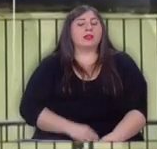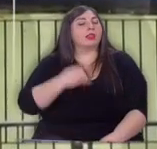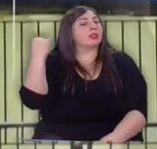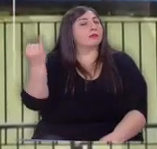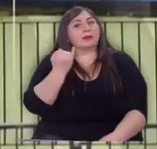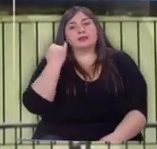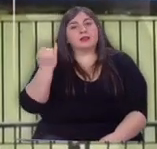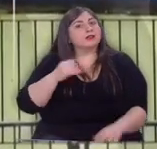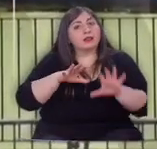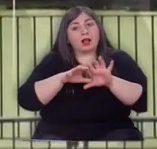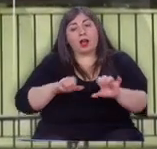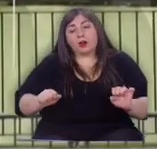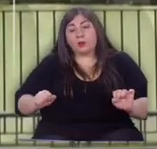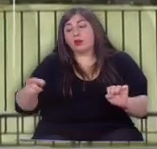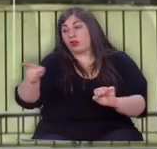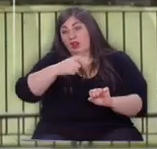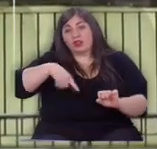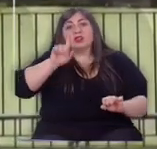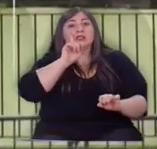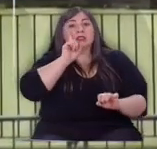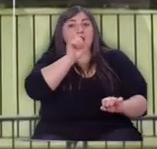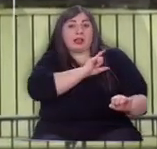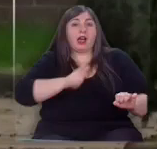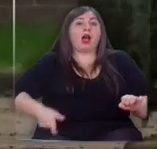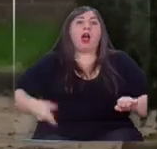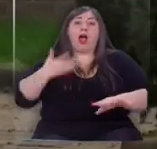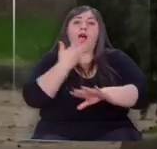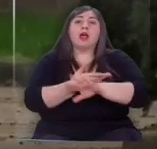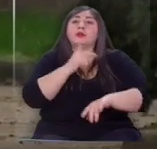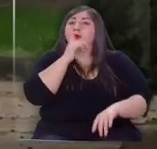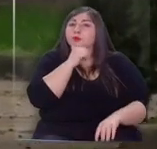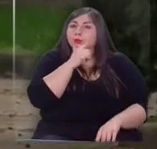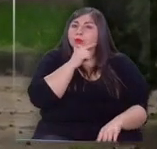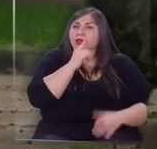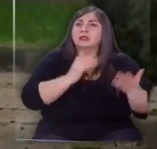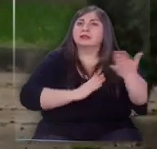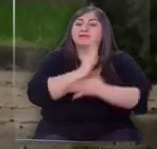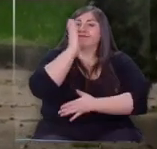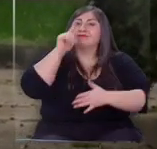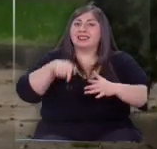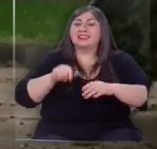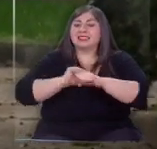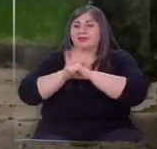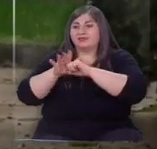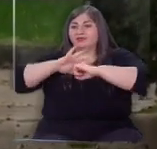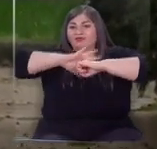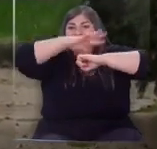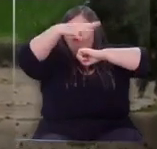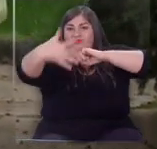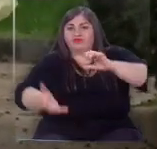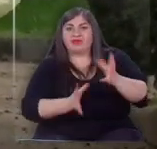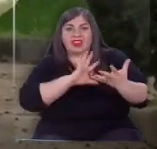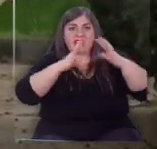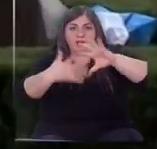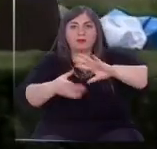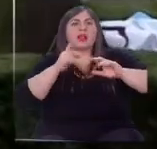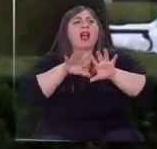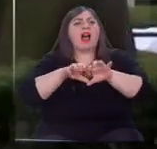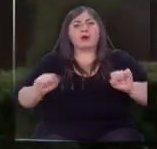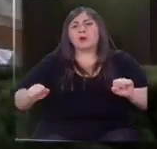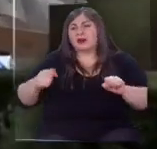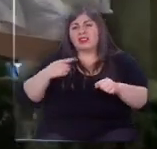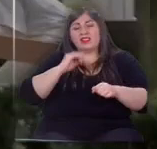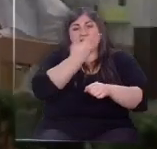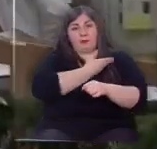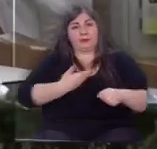decisiones que ellos tomen como gobernadores, hay dudas que han surgido durante esta pandemia y es la capacidad de decisión de